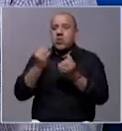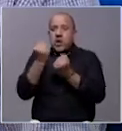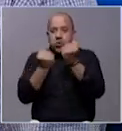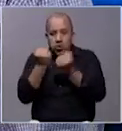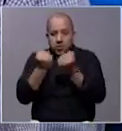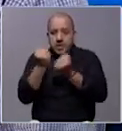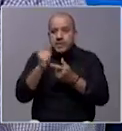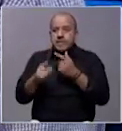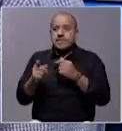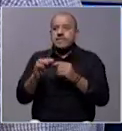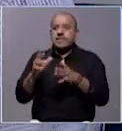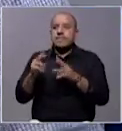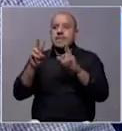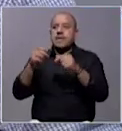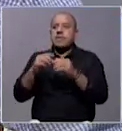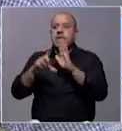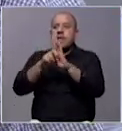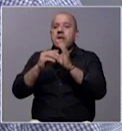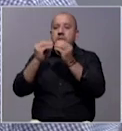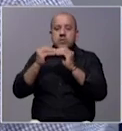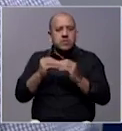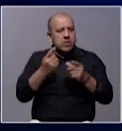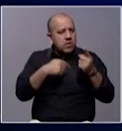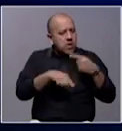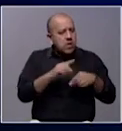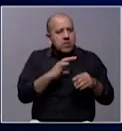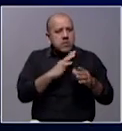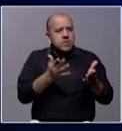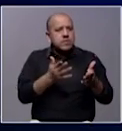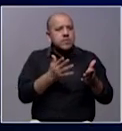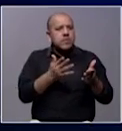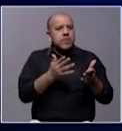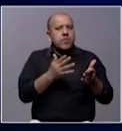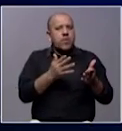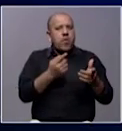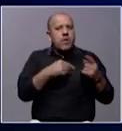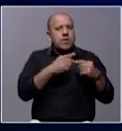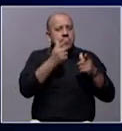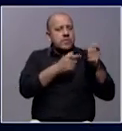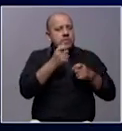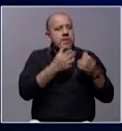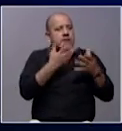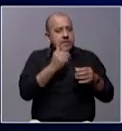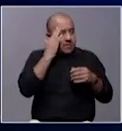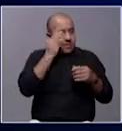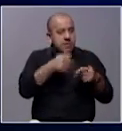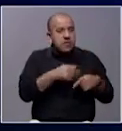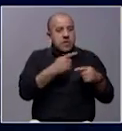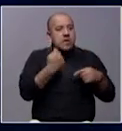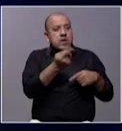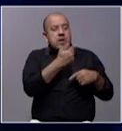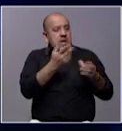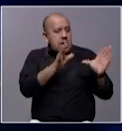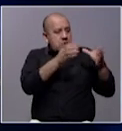probablemente estén reservados para la ley de presupuesto pero no se han dicho o digo la gente quiere saber decir ni los mismos integrantes de la coalición